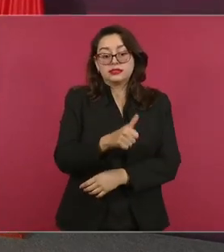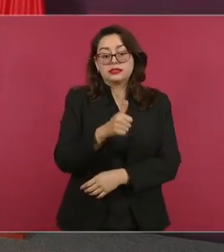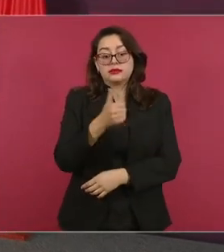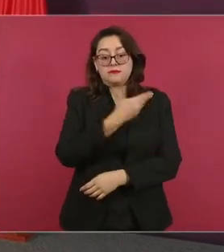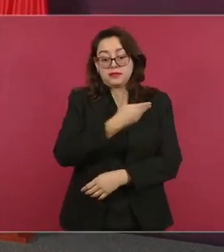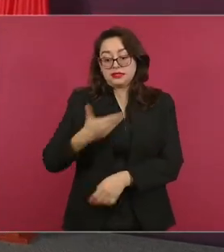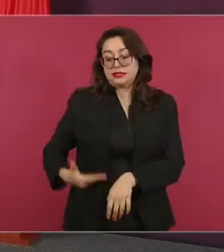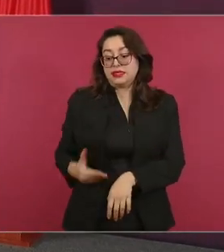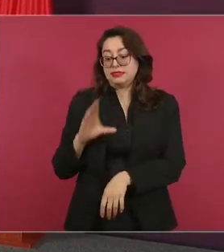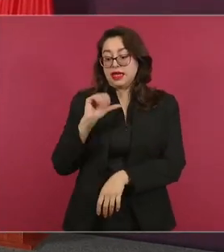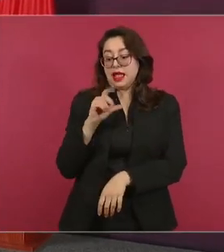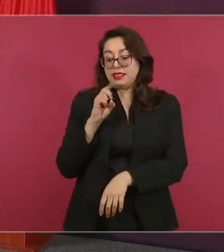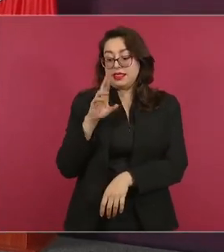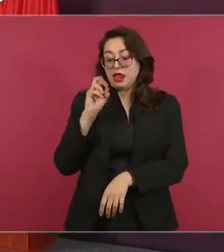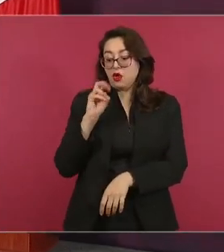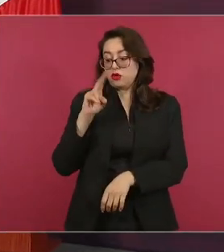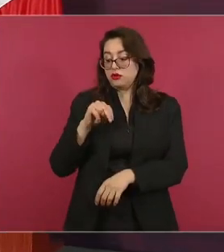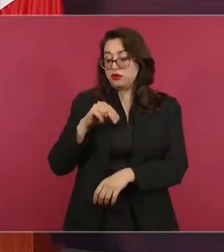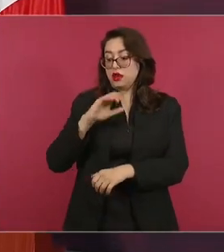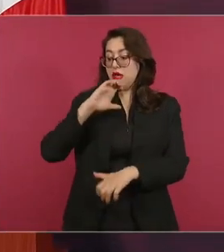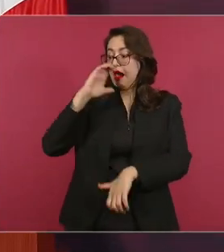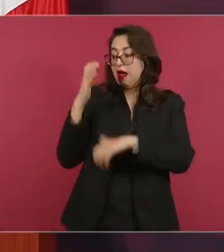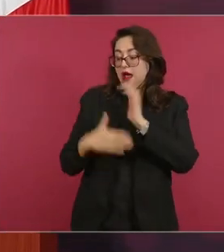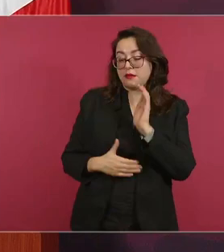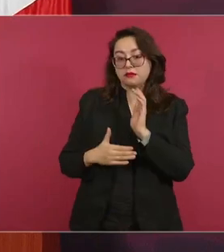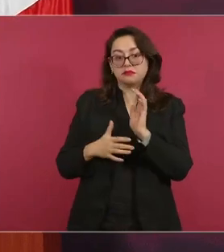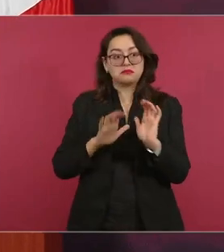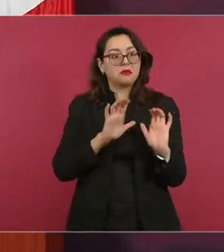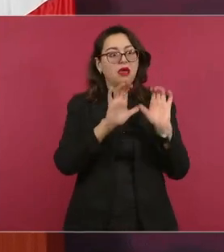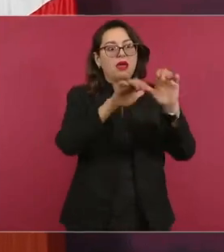Iberdrola, que decía que ellos actuaban